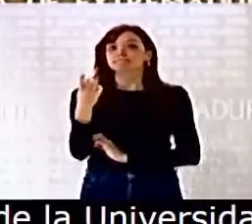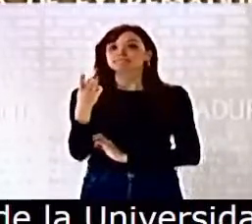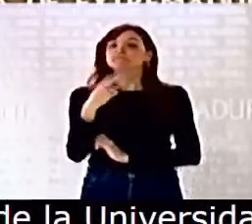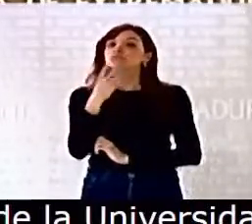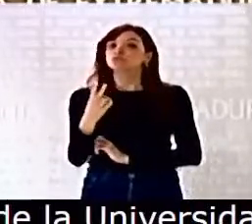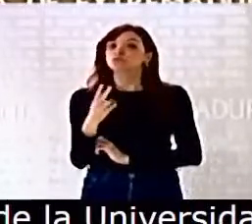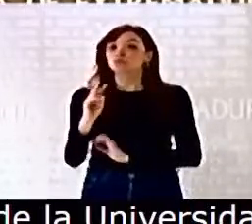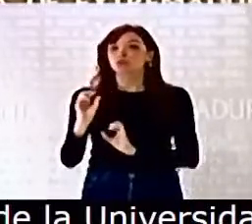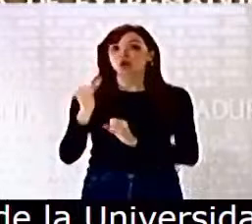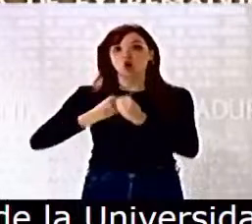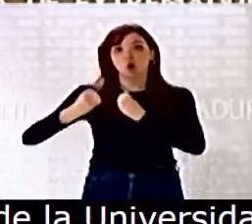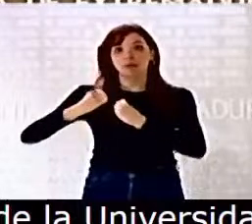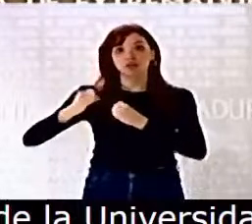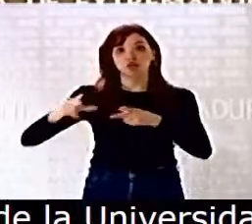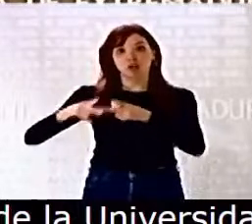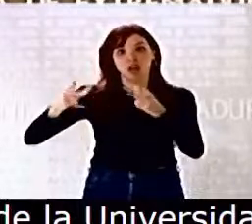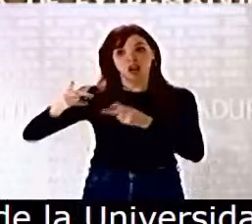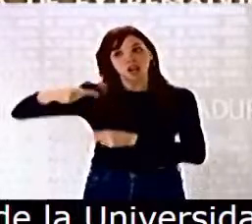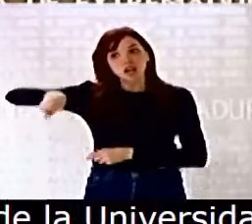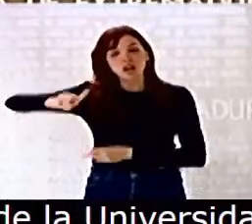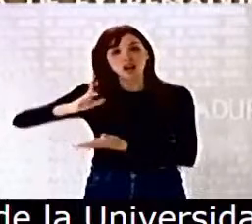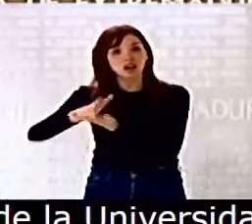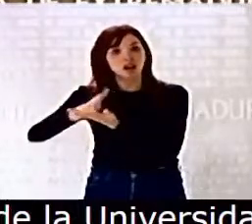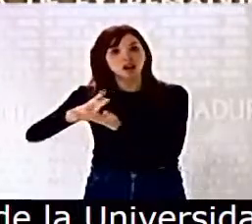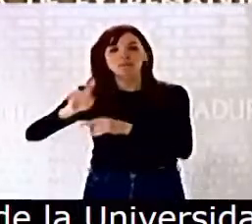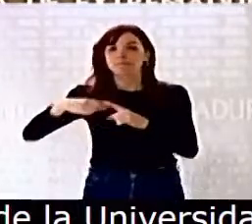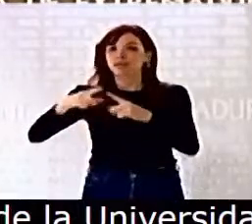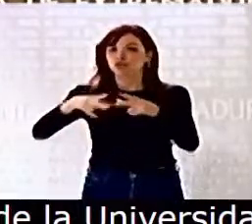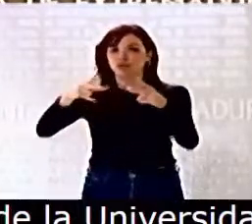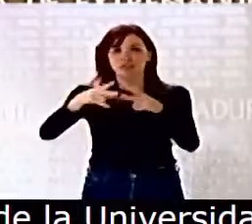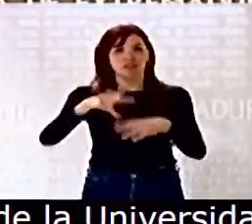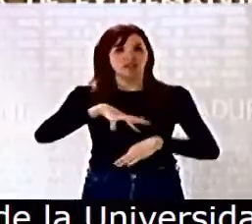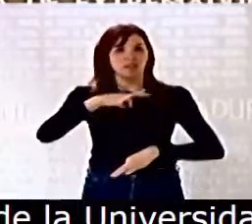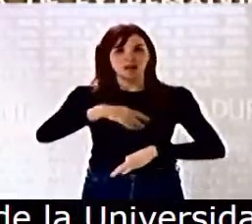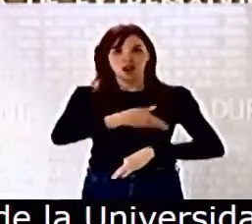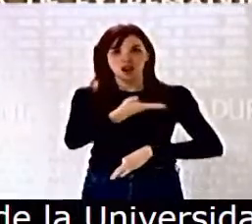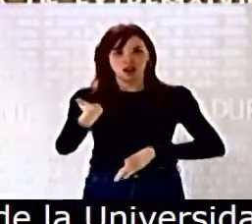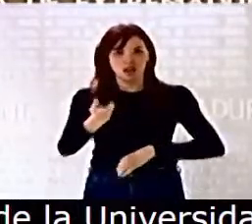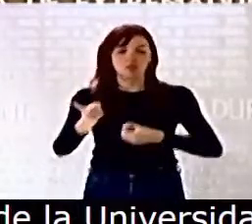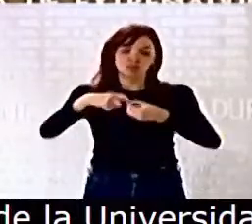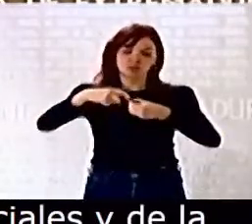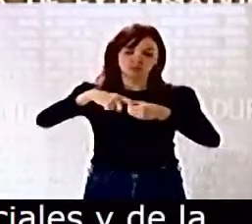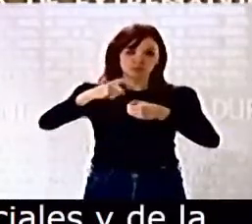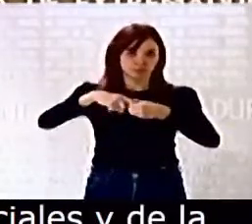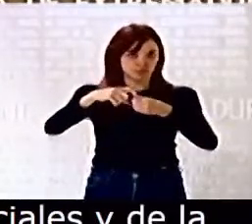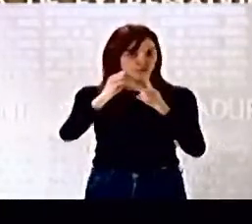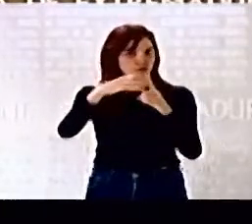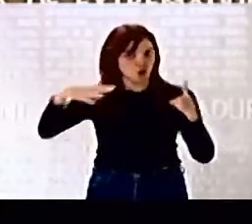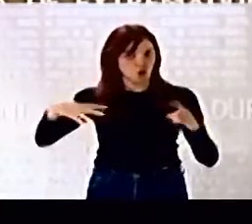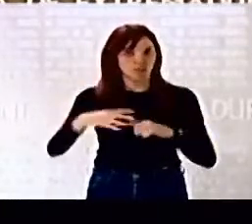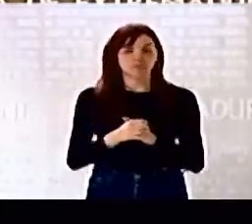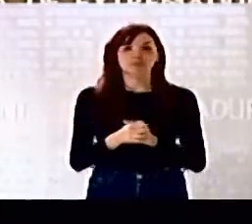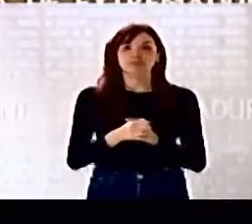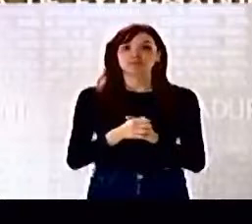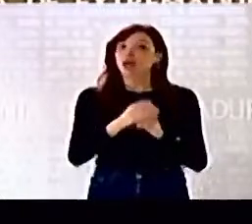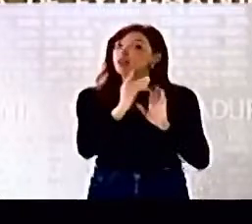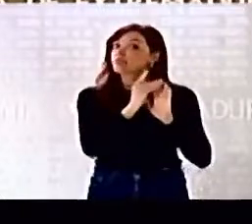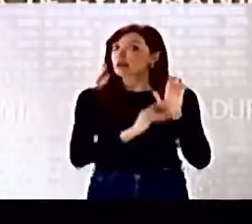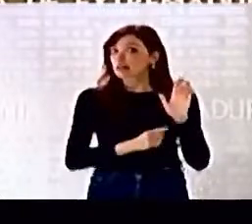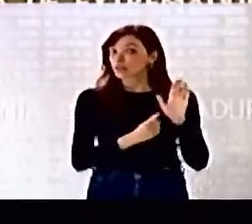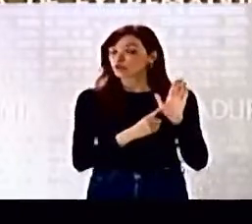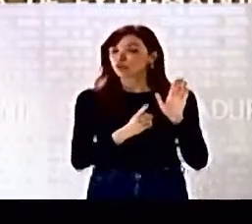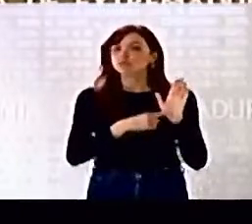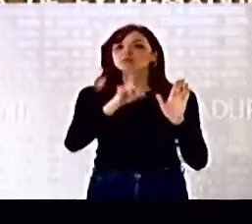interlocutores económicos y sociales y de la sociedad civil. El decreto prevé igualmente, según el compromiso